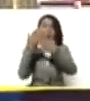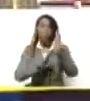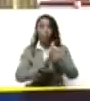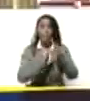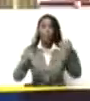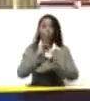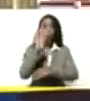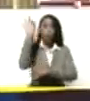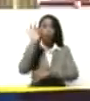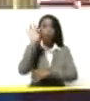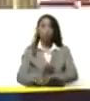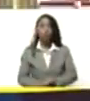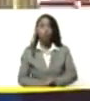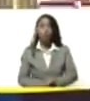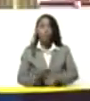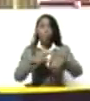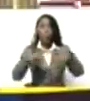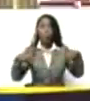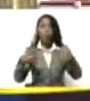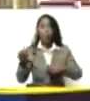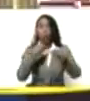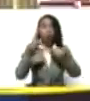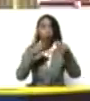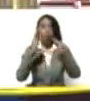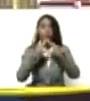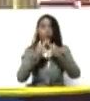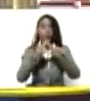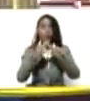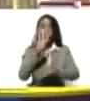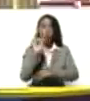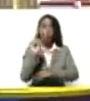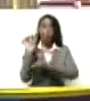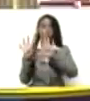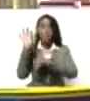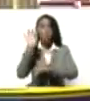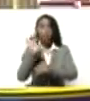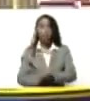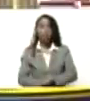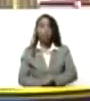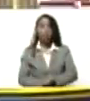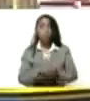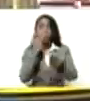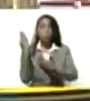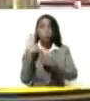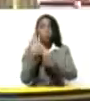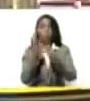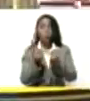privatizar todo si se puede si se puede